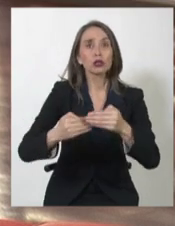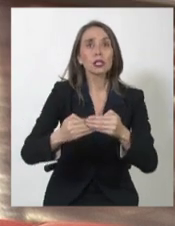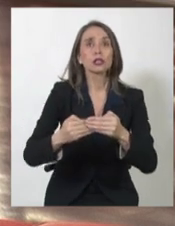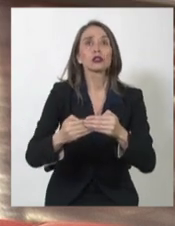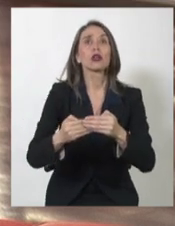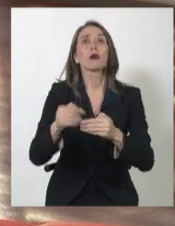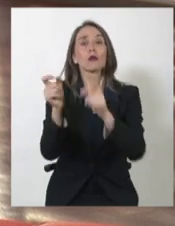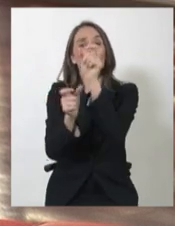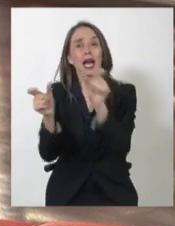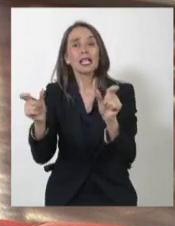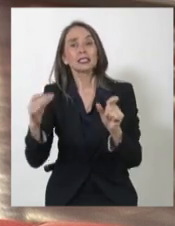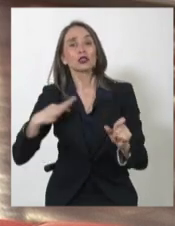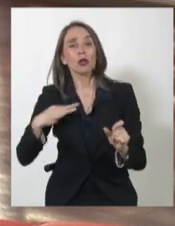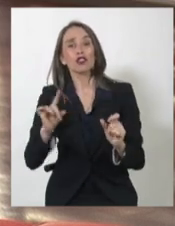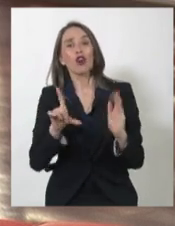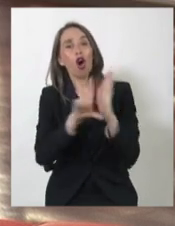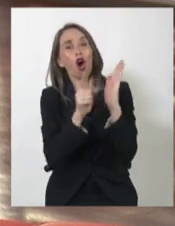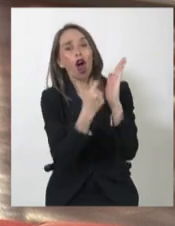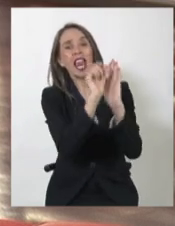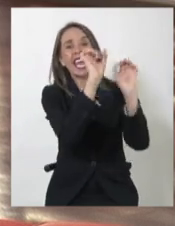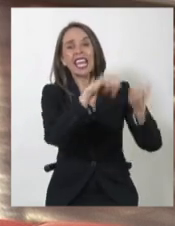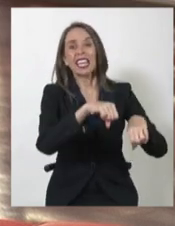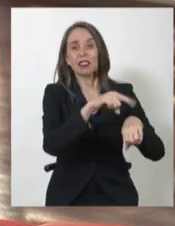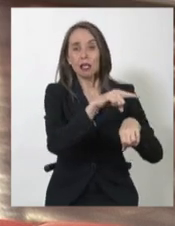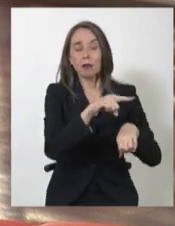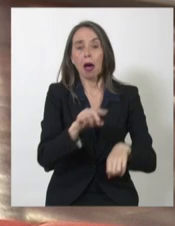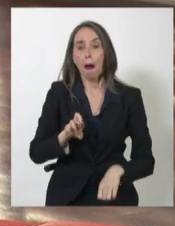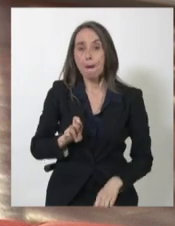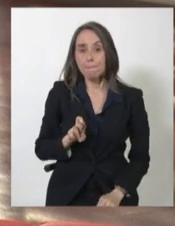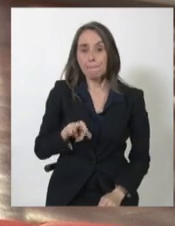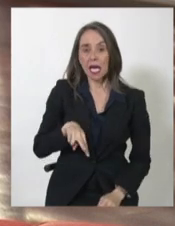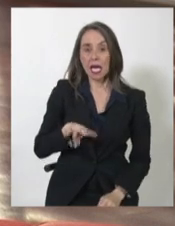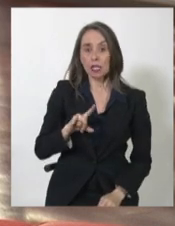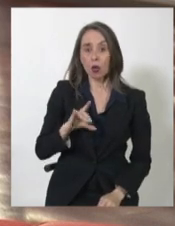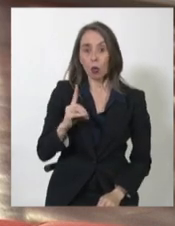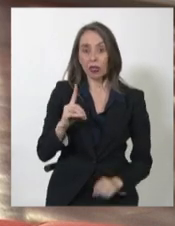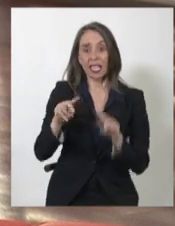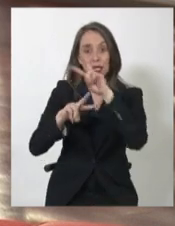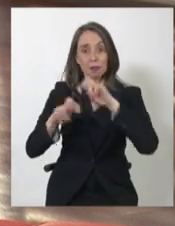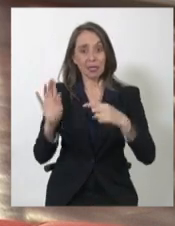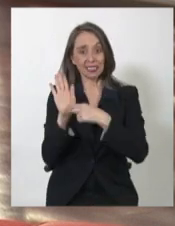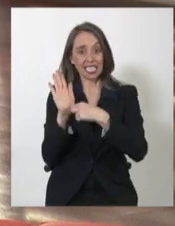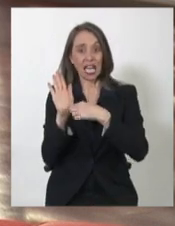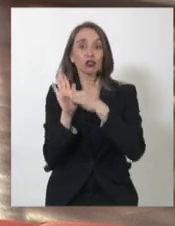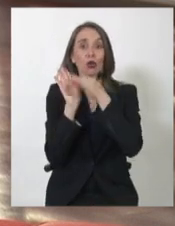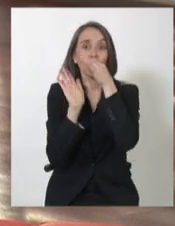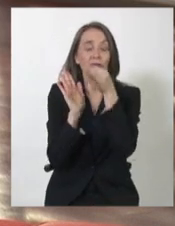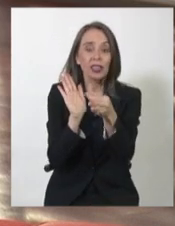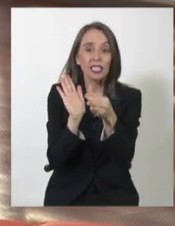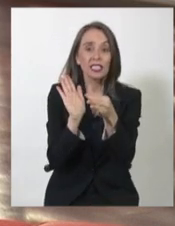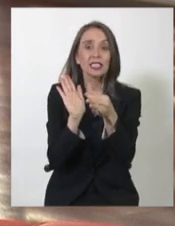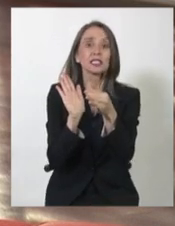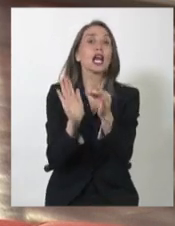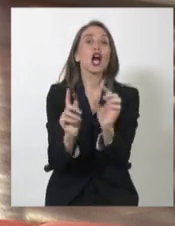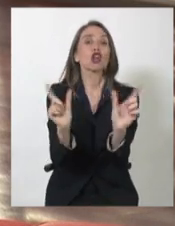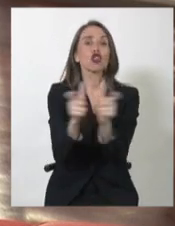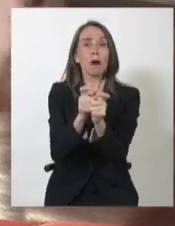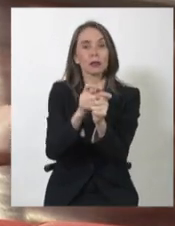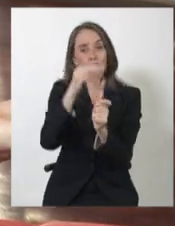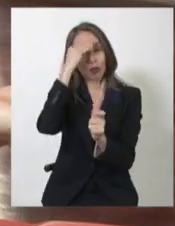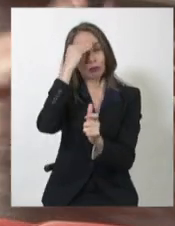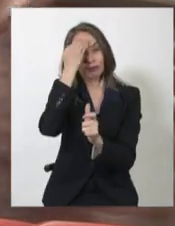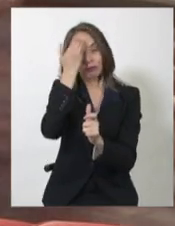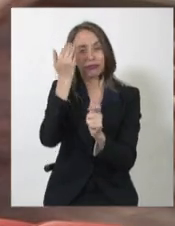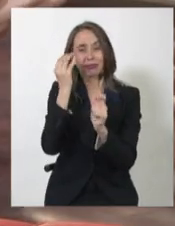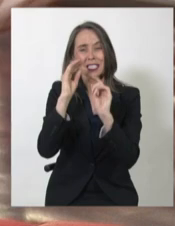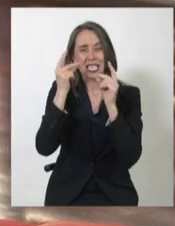falta de legitimidad. Y el informe del PNUD también hace referencia, cuando habla de las comisiones de expertos, en que